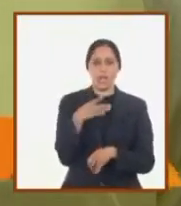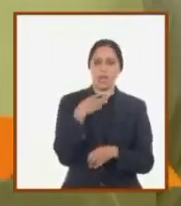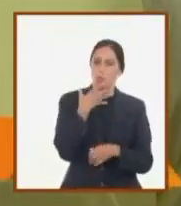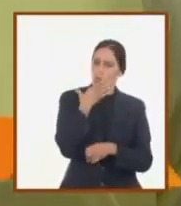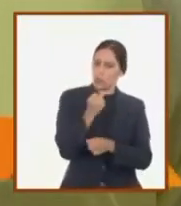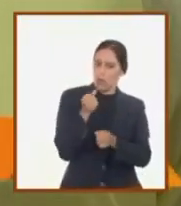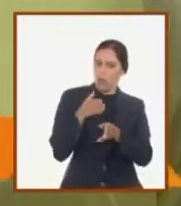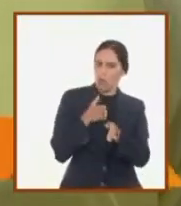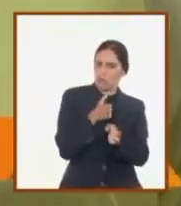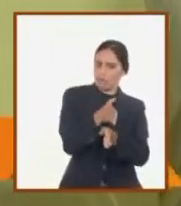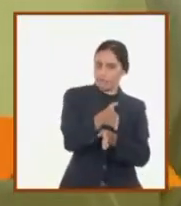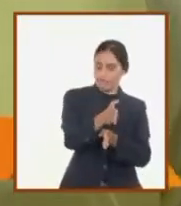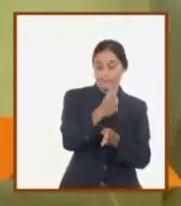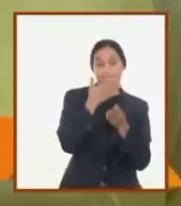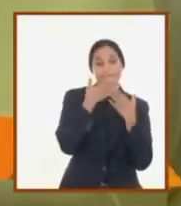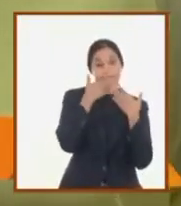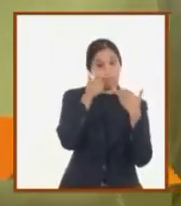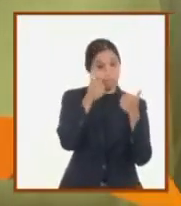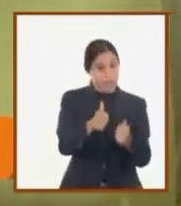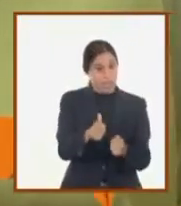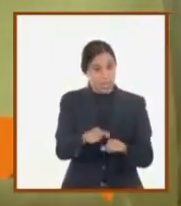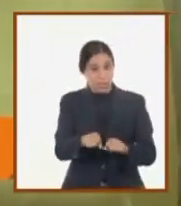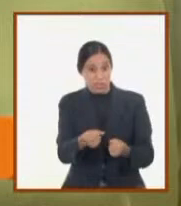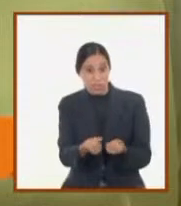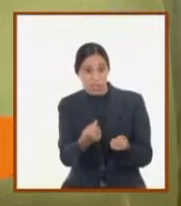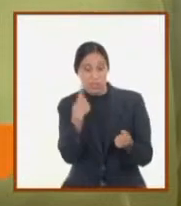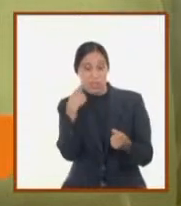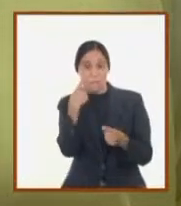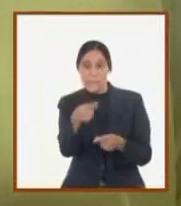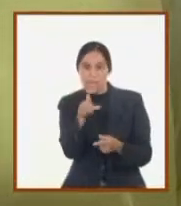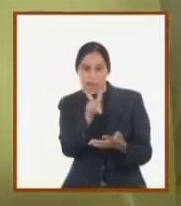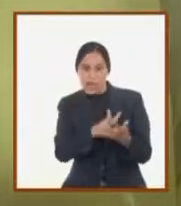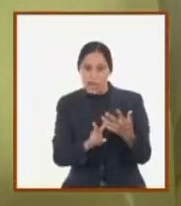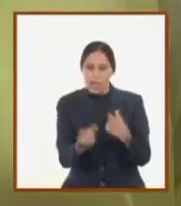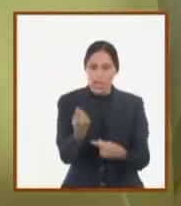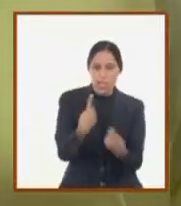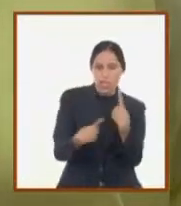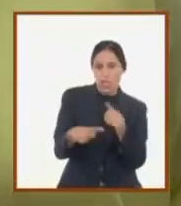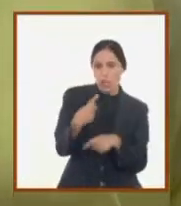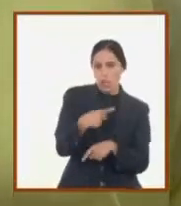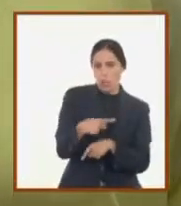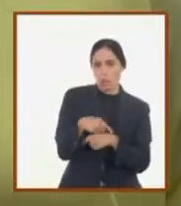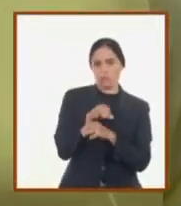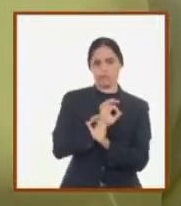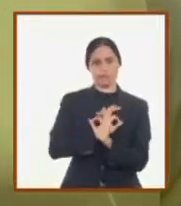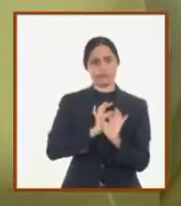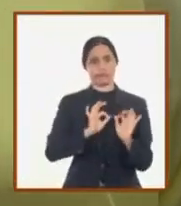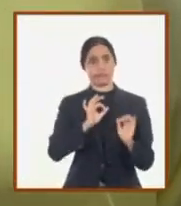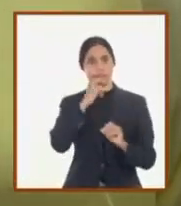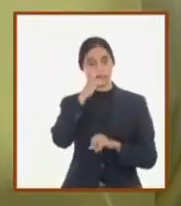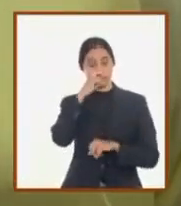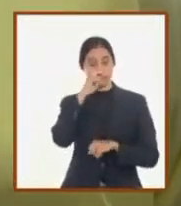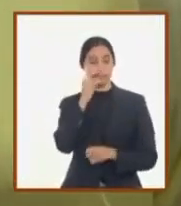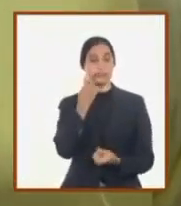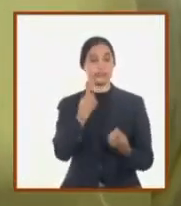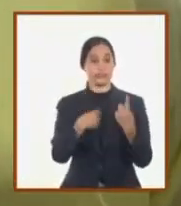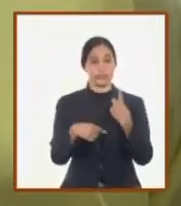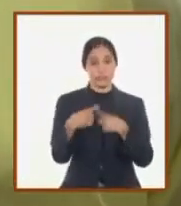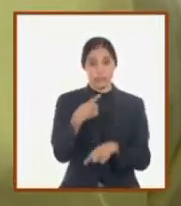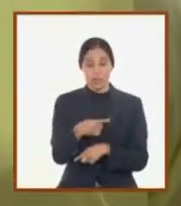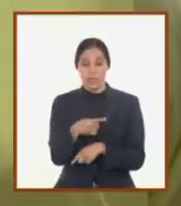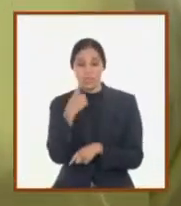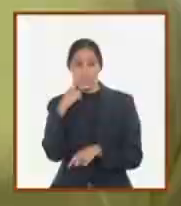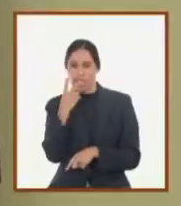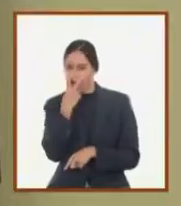hechas pero era de detalle de una finura extrema y estaba pendiente